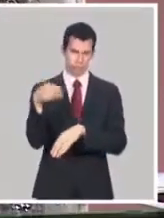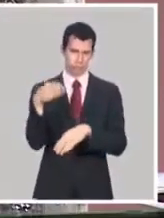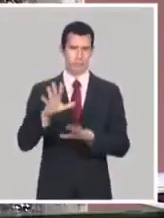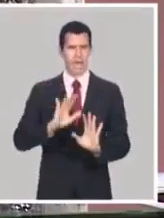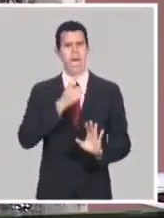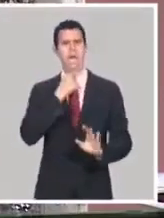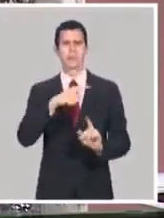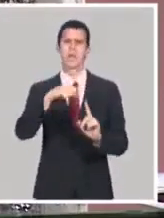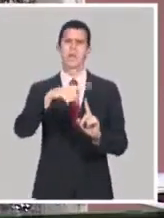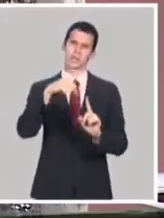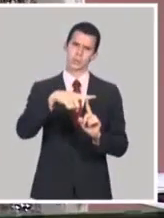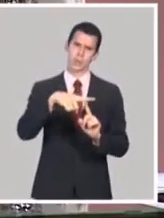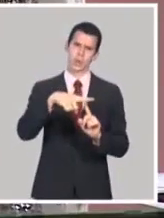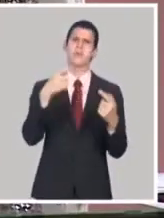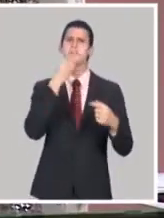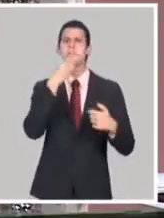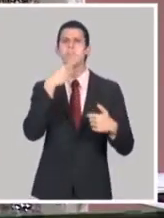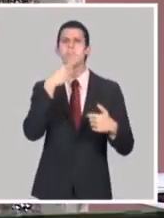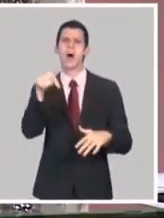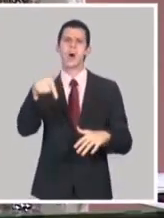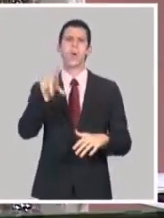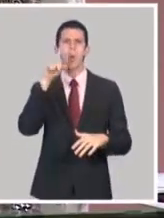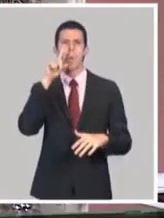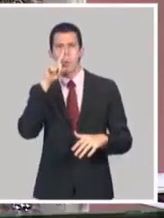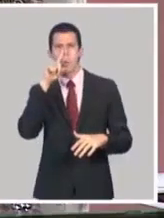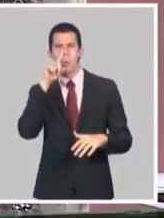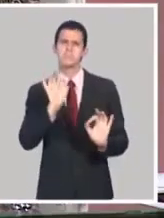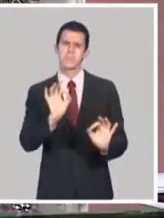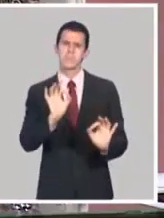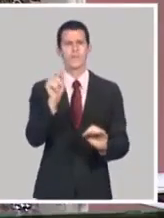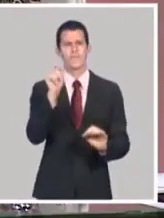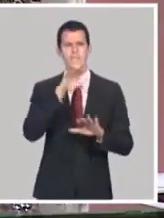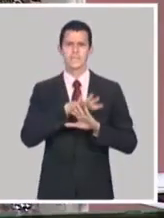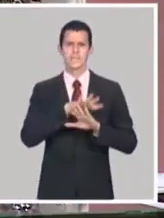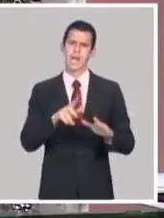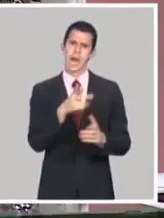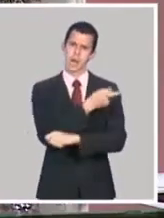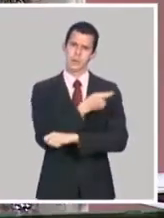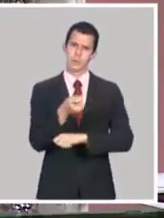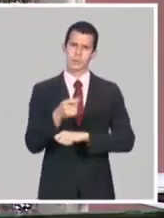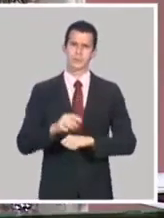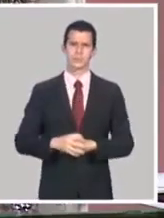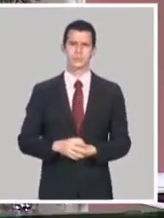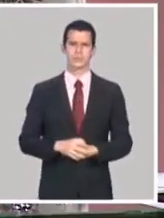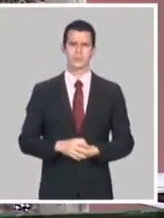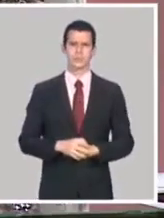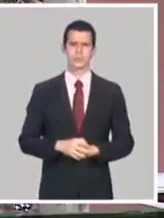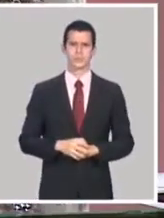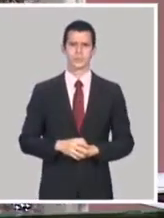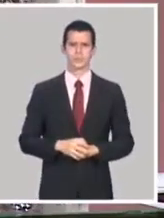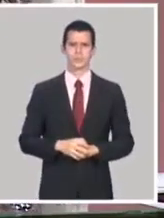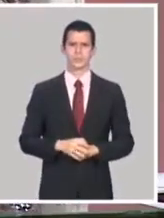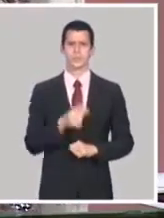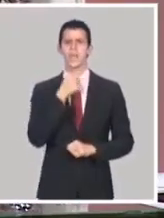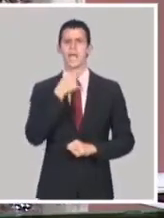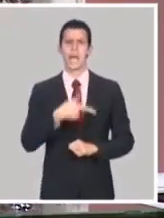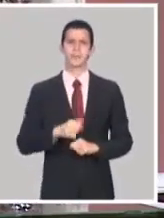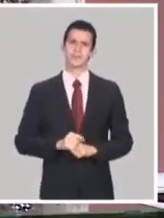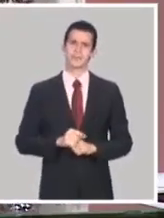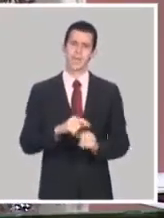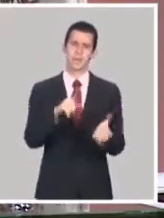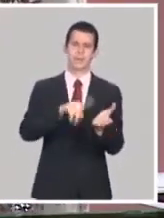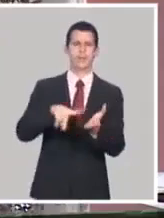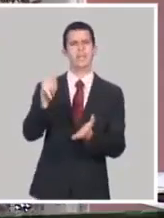situación favorable durante el curso 2021 algunos municipios de